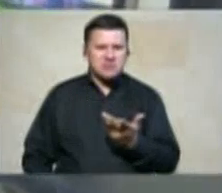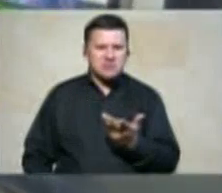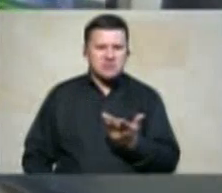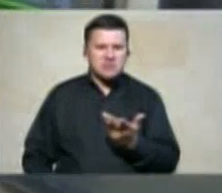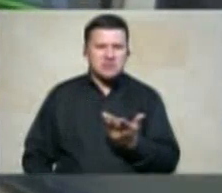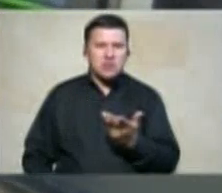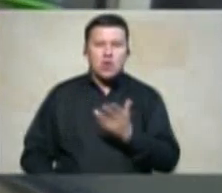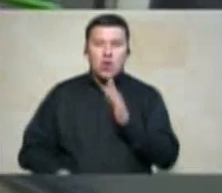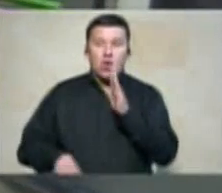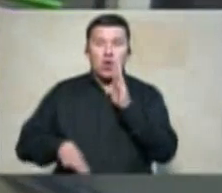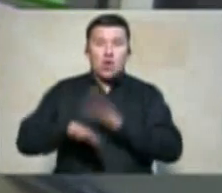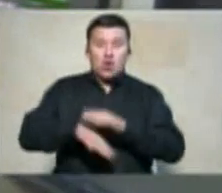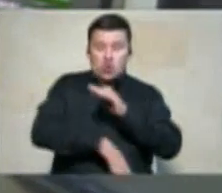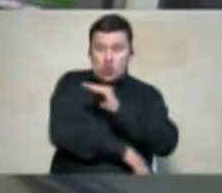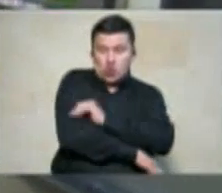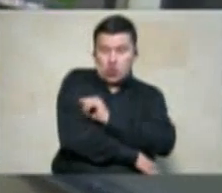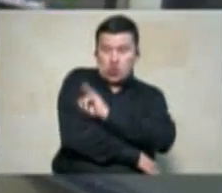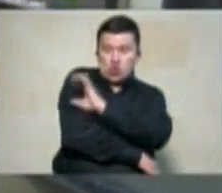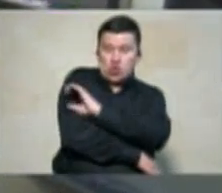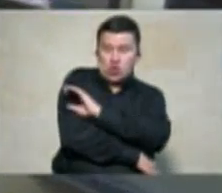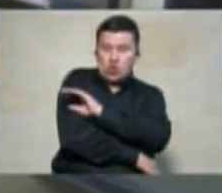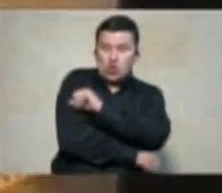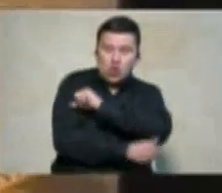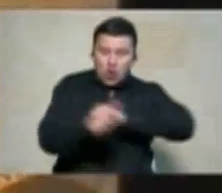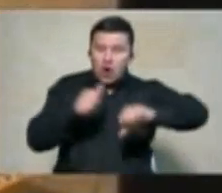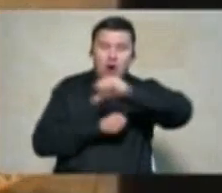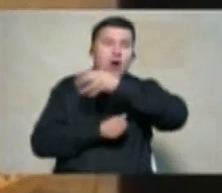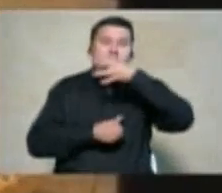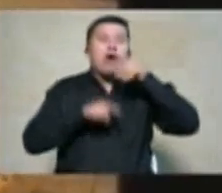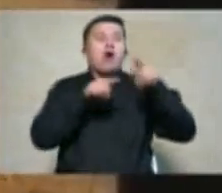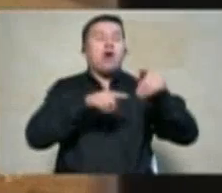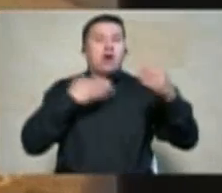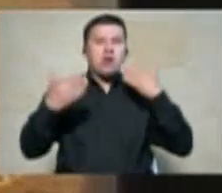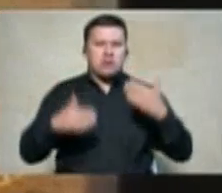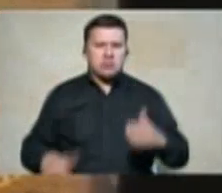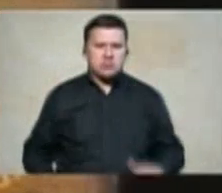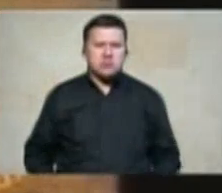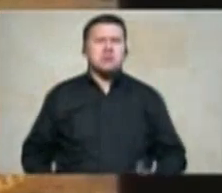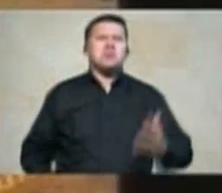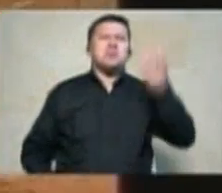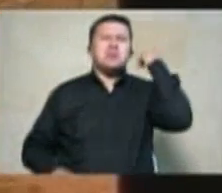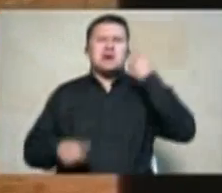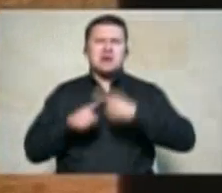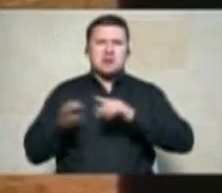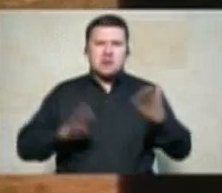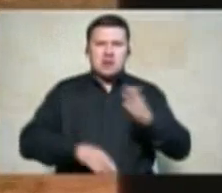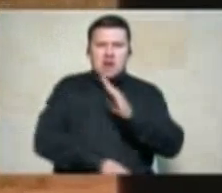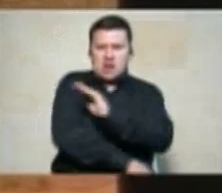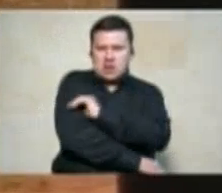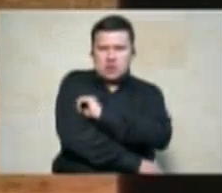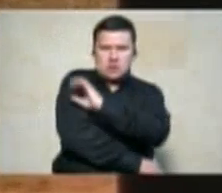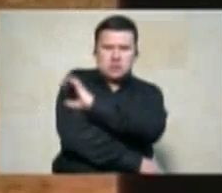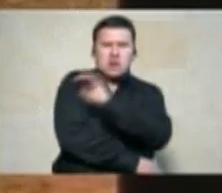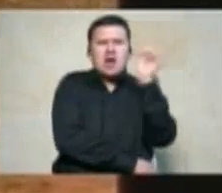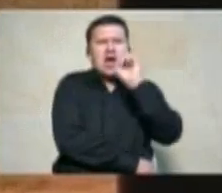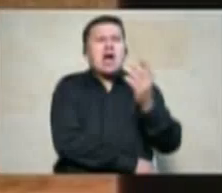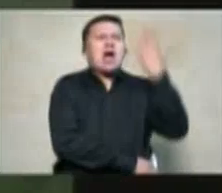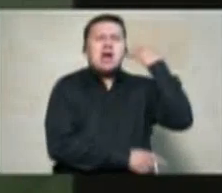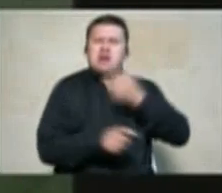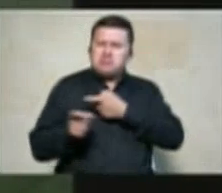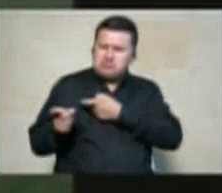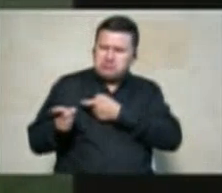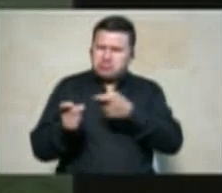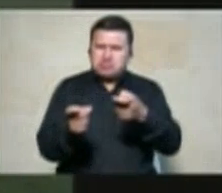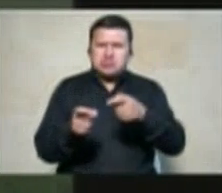Todos ellos habían muerto a manos de los paramilitares años antes de que los actuales ocupantes de sus predios dijeran que les habían comprado y